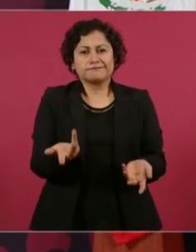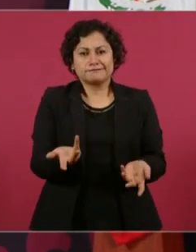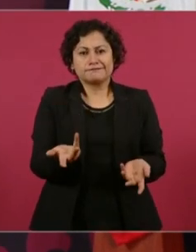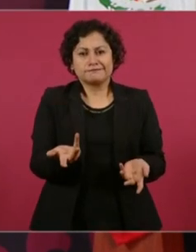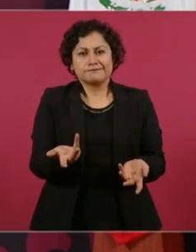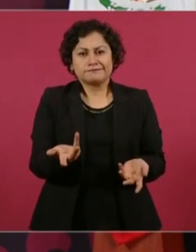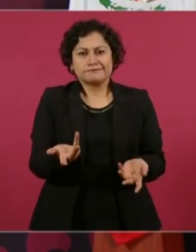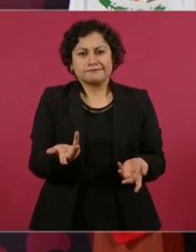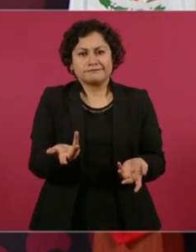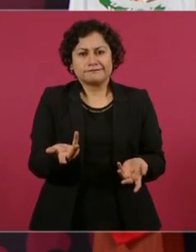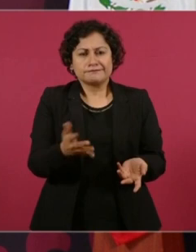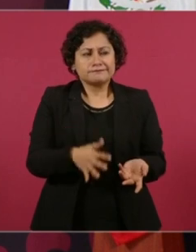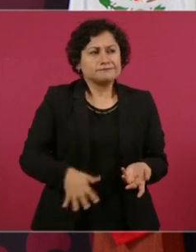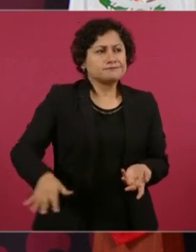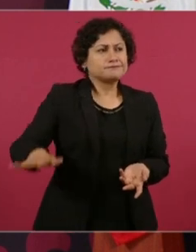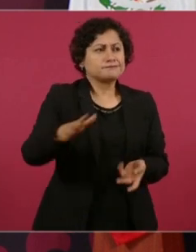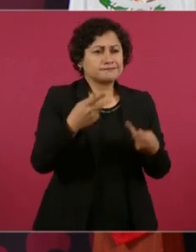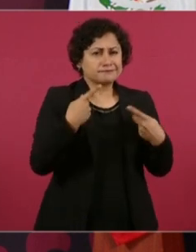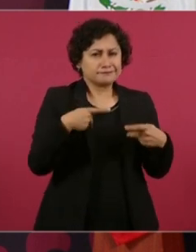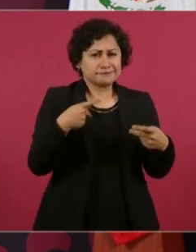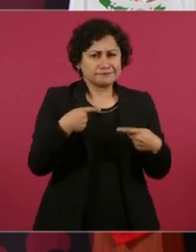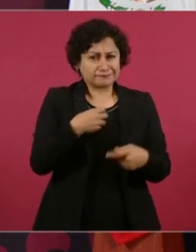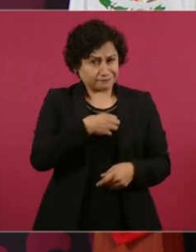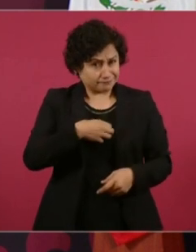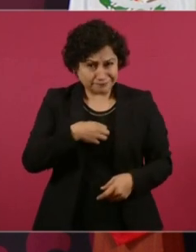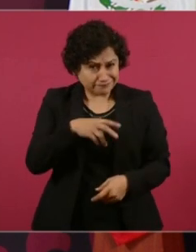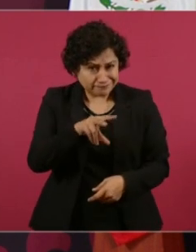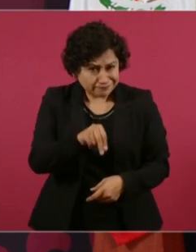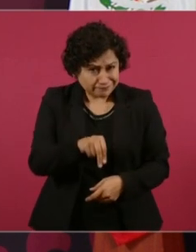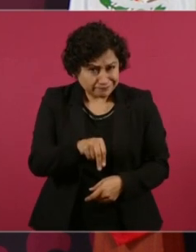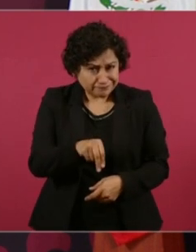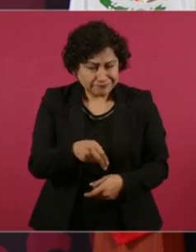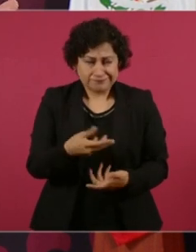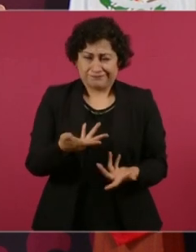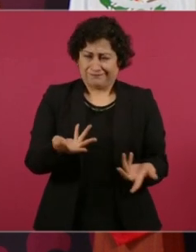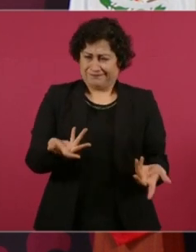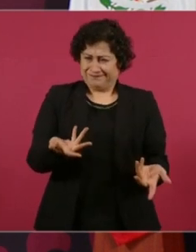no va a estar contenta la gente? Si antes esto